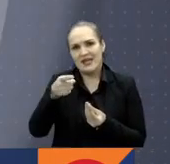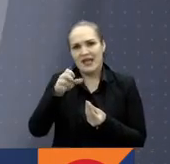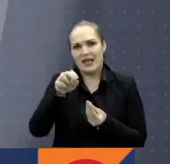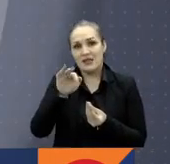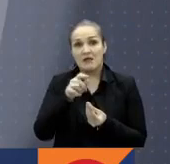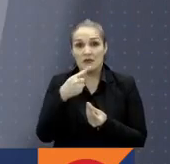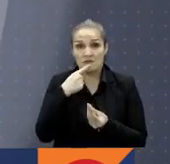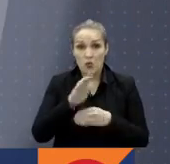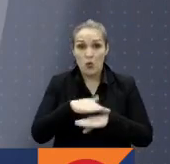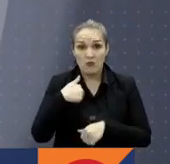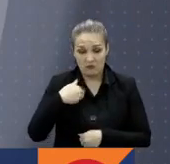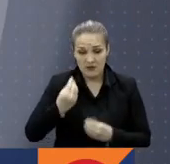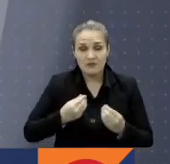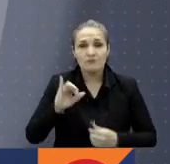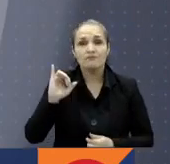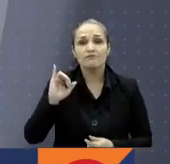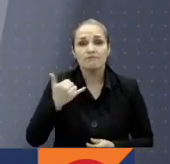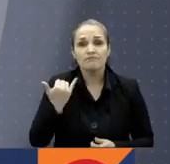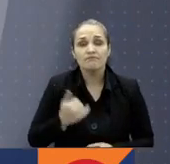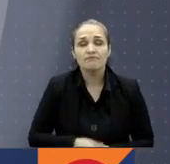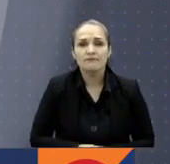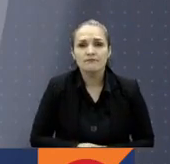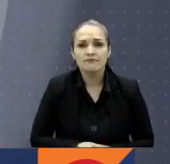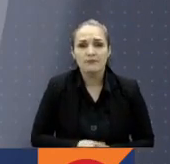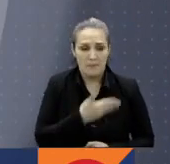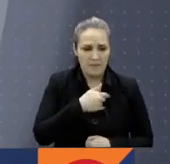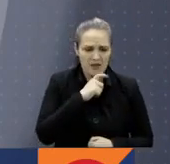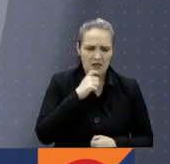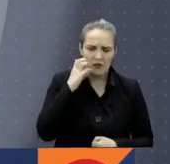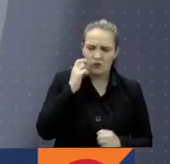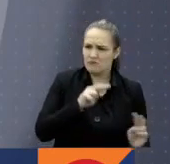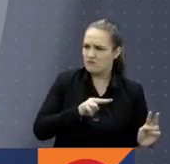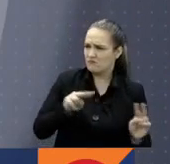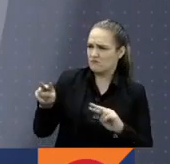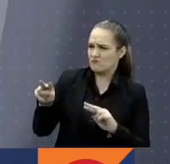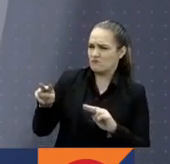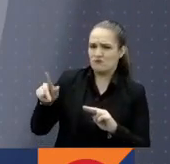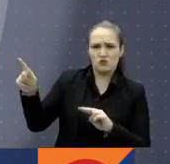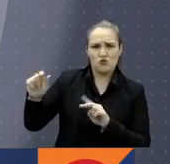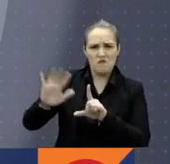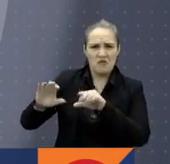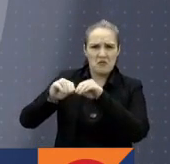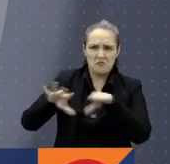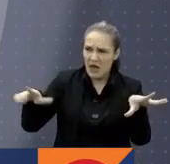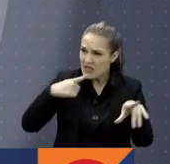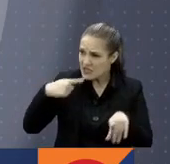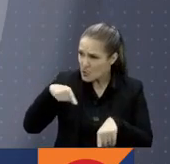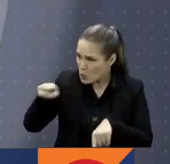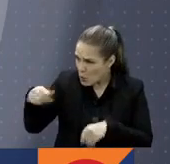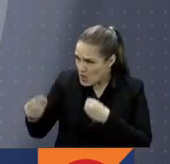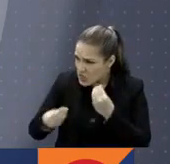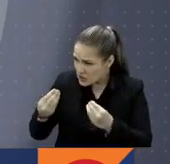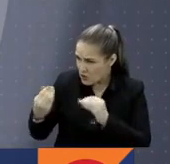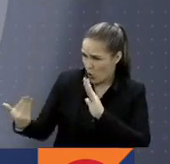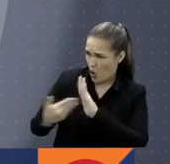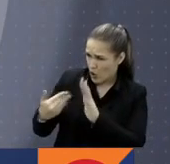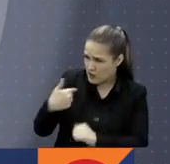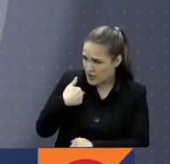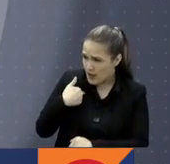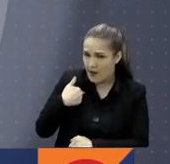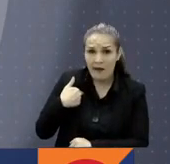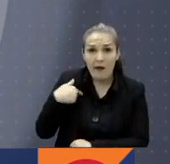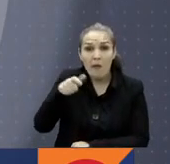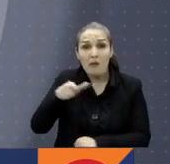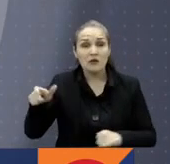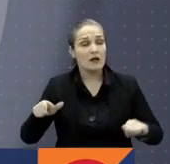fueron su responsabilidad. El presidente Iván Duque respondió a la publicación del grupo armado ilegal. Los terroristas que graban